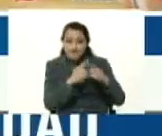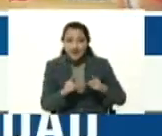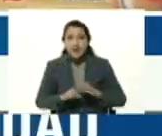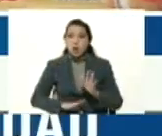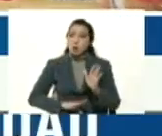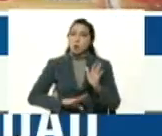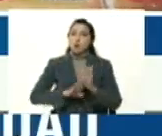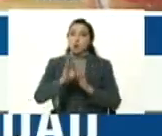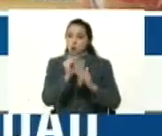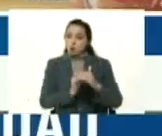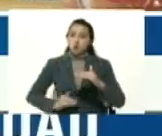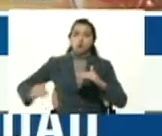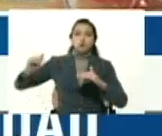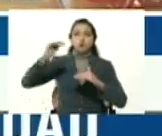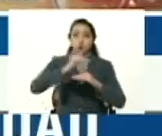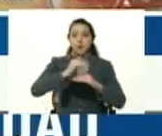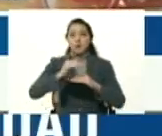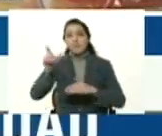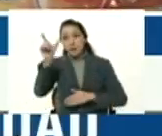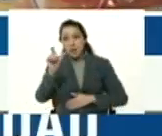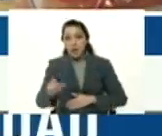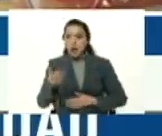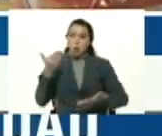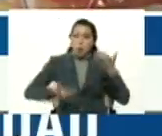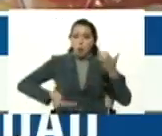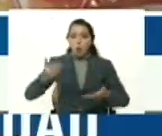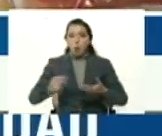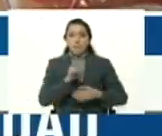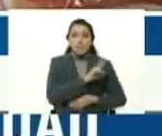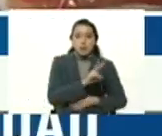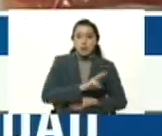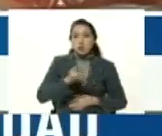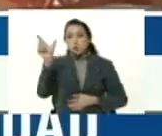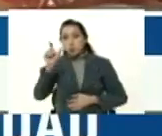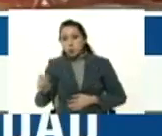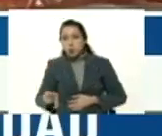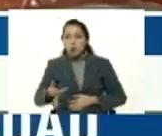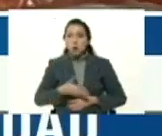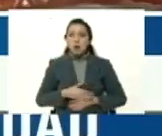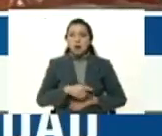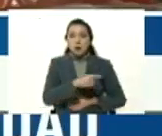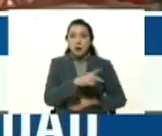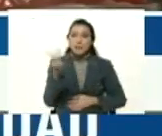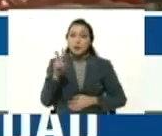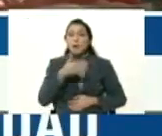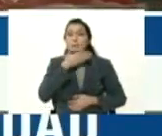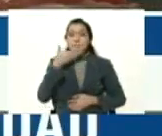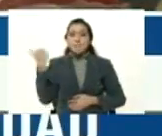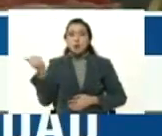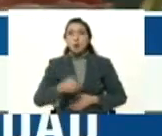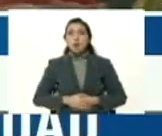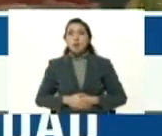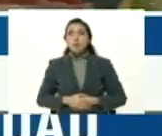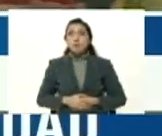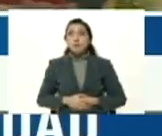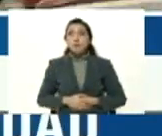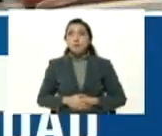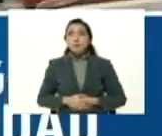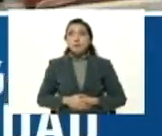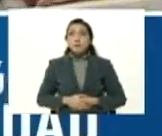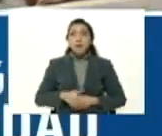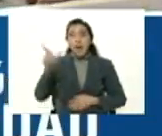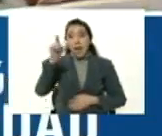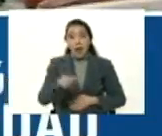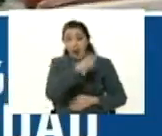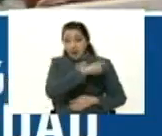superiores a las italianas. Bueno, en buena medida por la gran migración italiana que recibimos